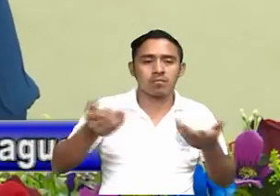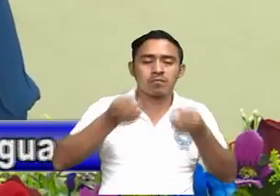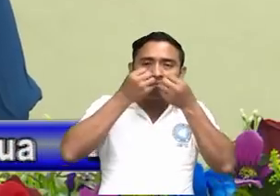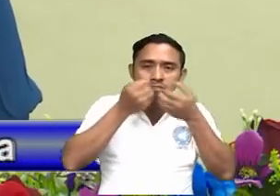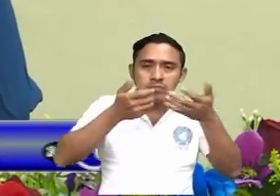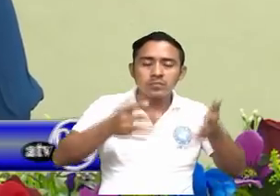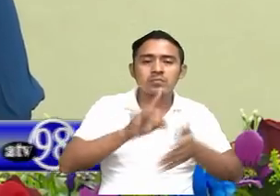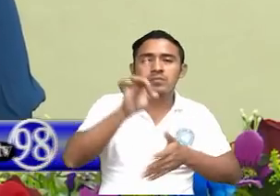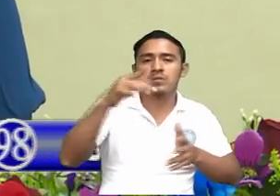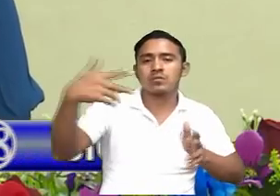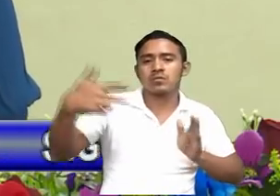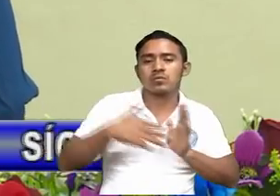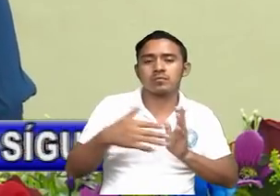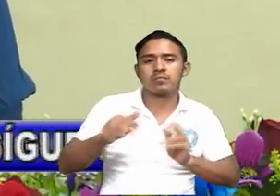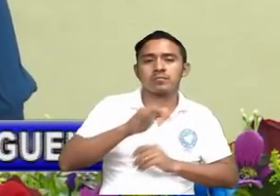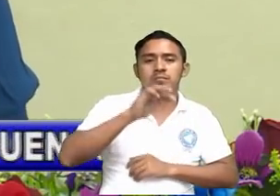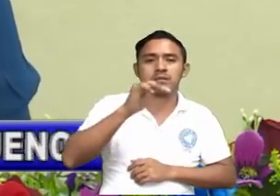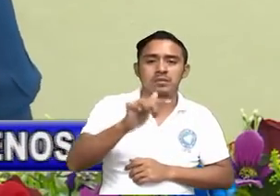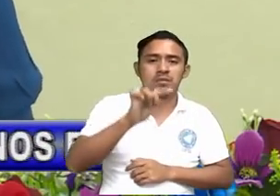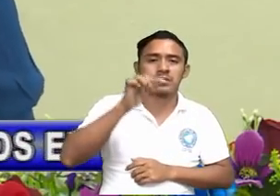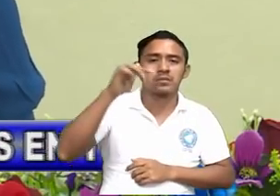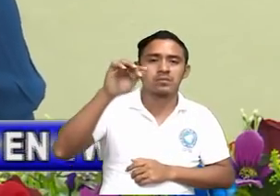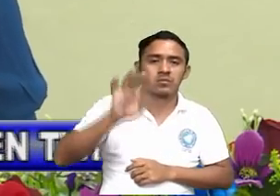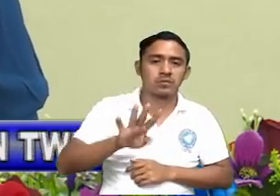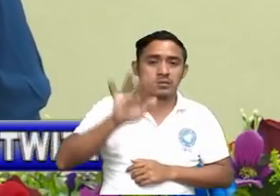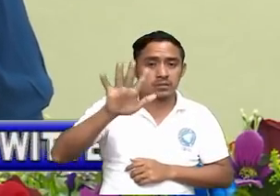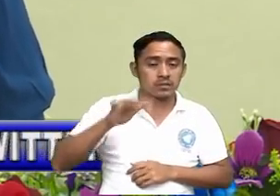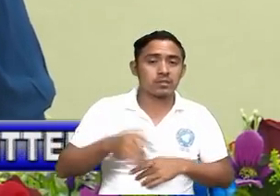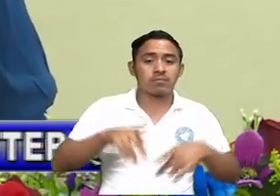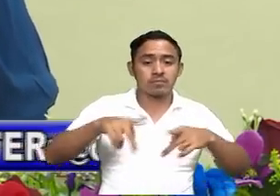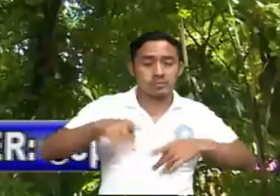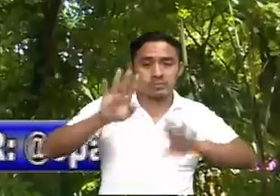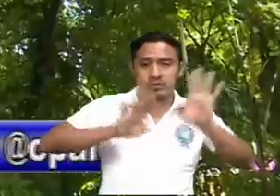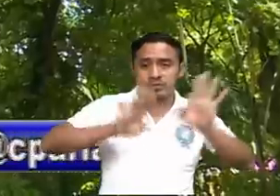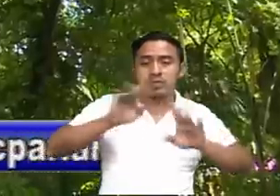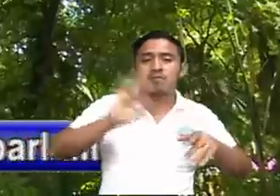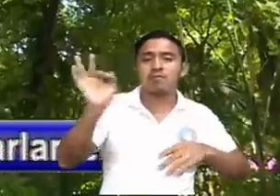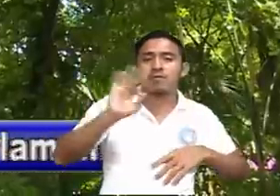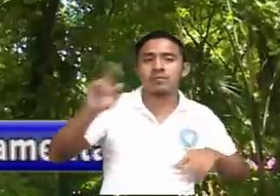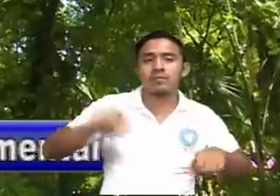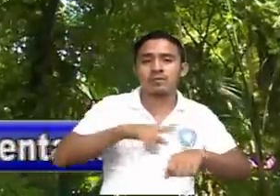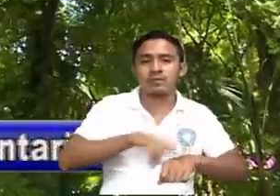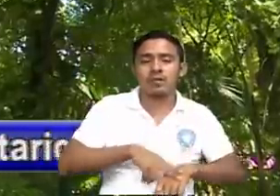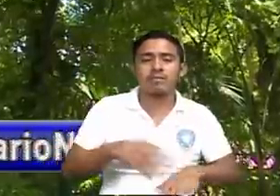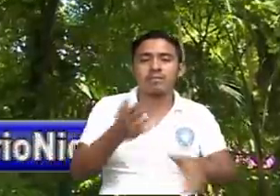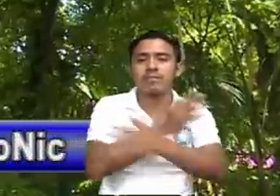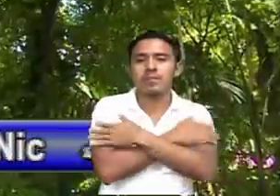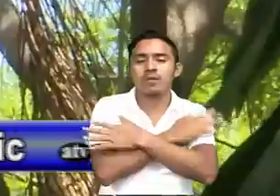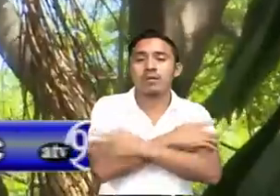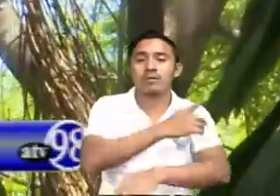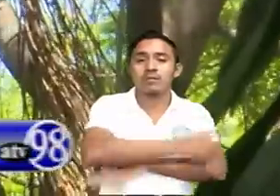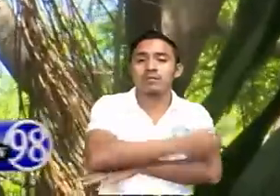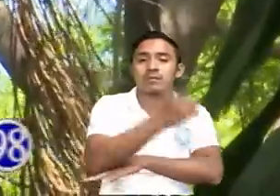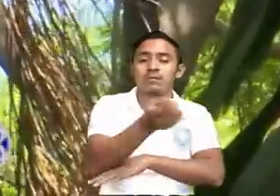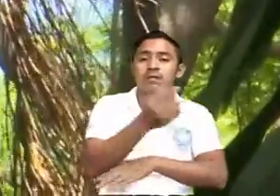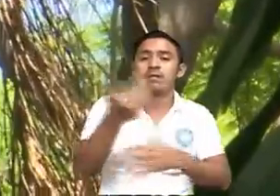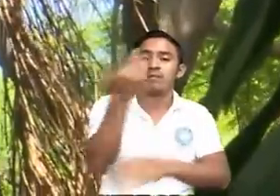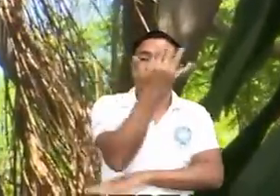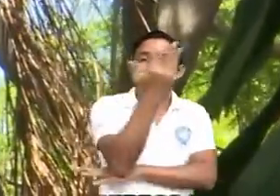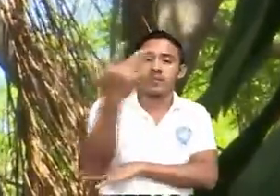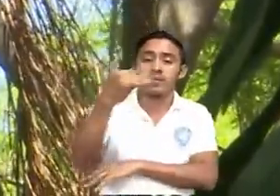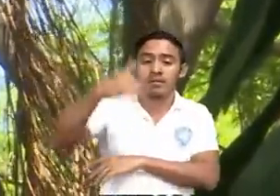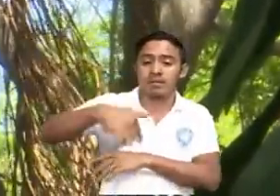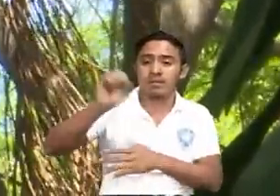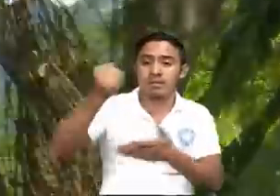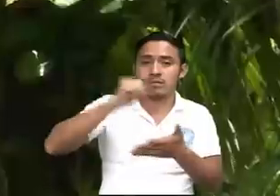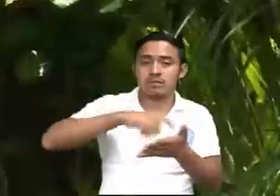a 18.745 protagonistas a nivel nacional. Anunció que en saludo al Día del Árbol, que se celebra esta